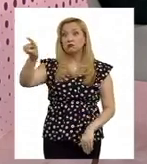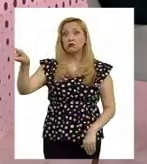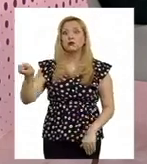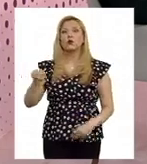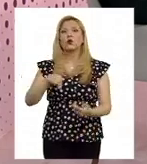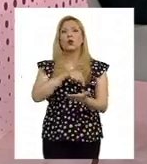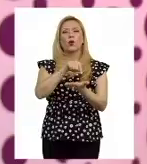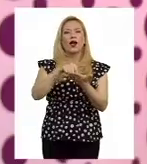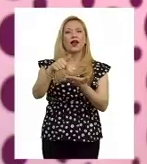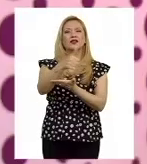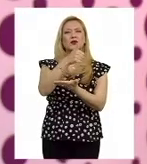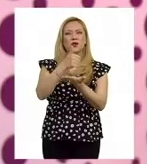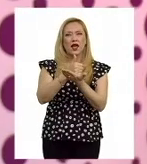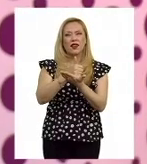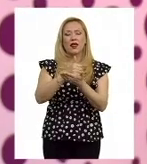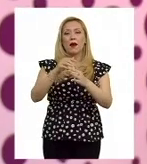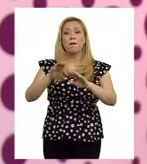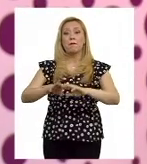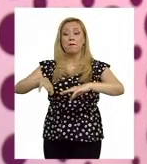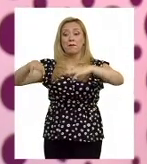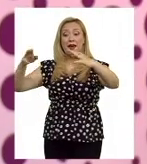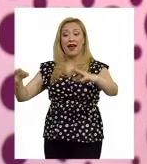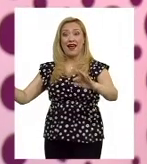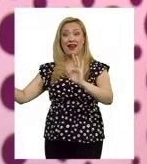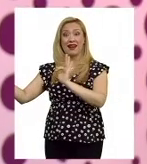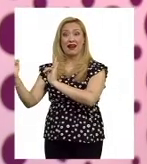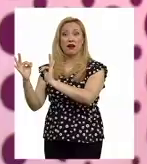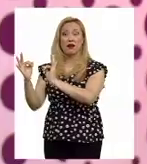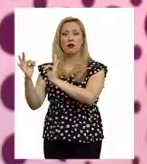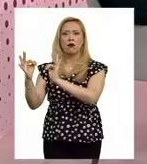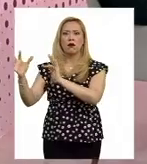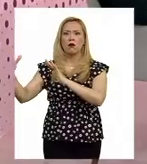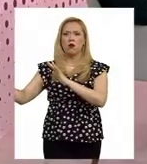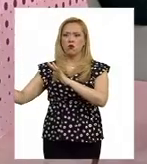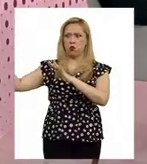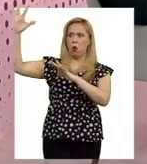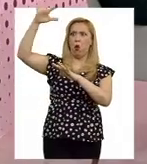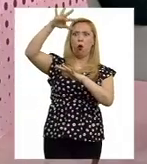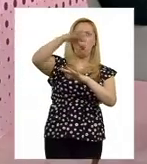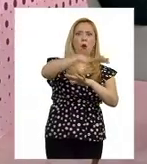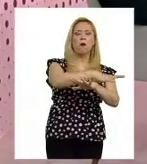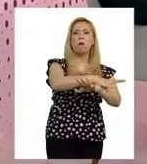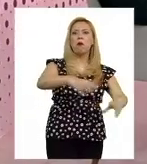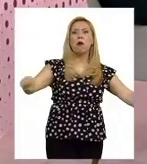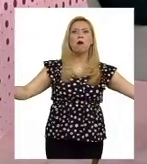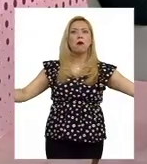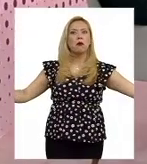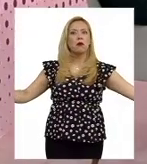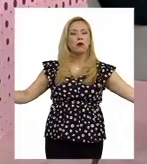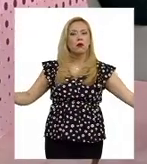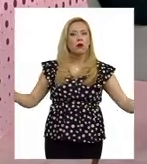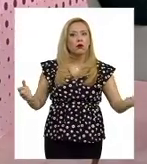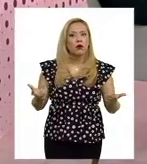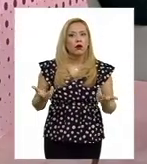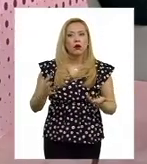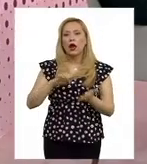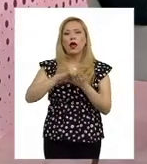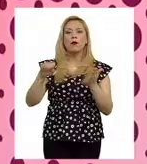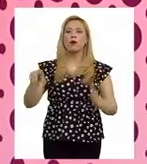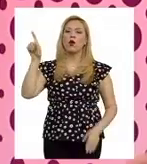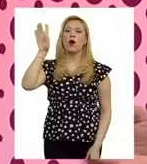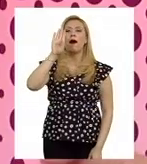regiones y ciudades que están al nivel del mar simplemente van a desaparecer. Entonces, los millones de gente que vive en Bangladesh, por